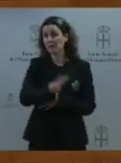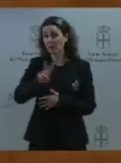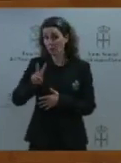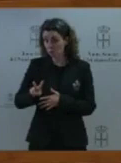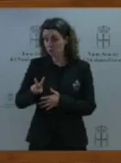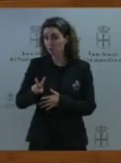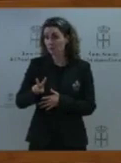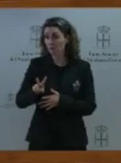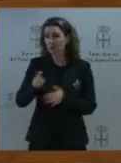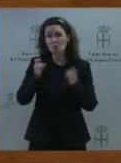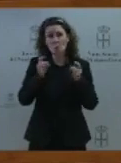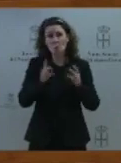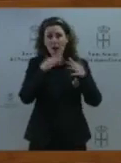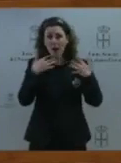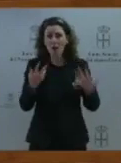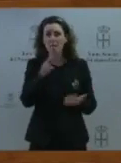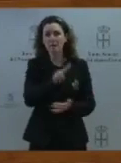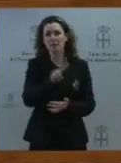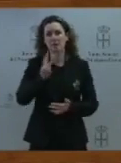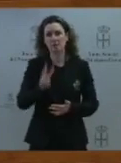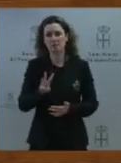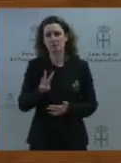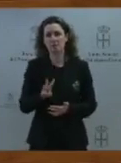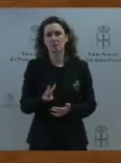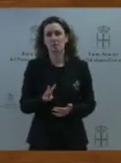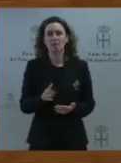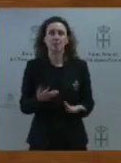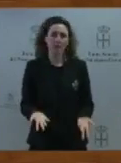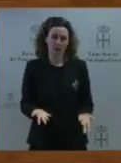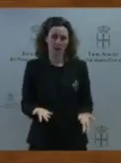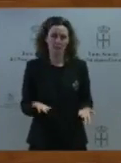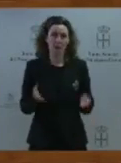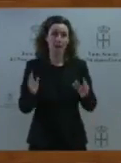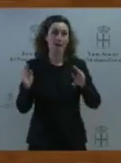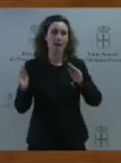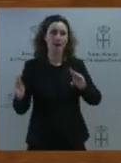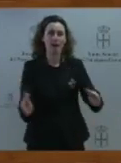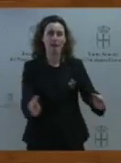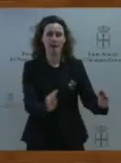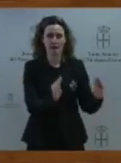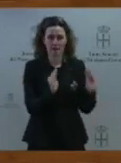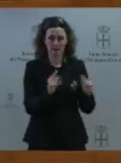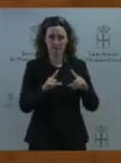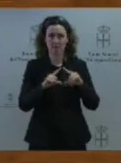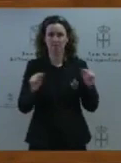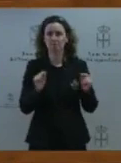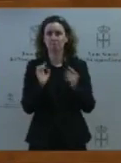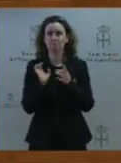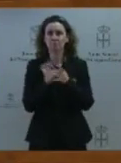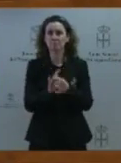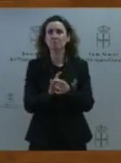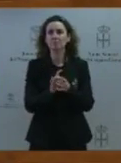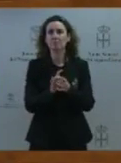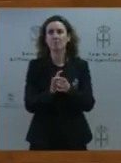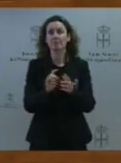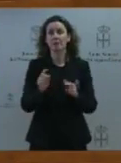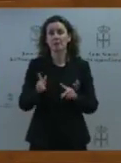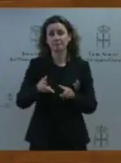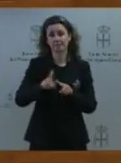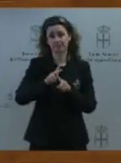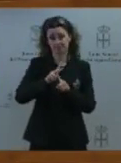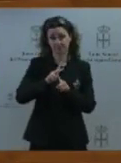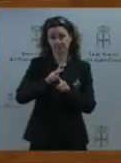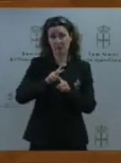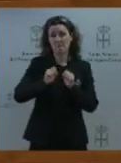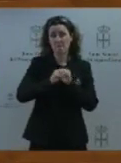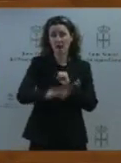Sí hay una alarma en Asturias con respecto a la eólica tanto Marina como terrestre Sí hay